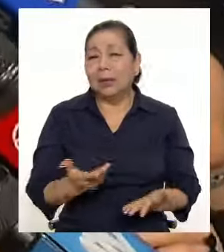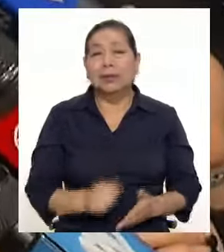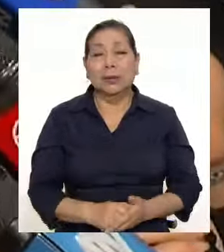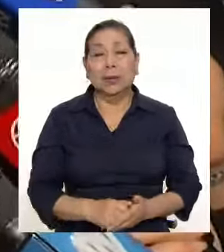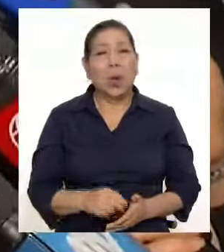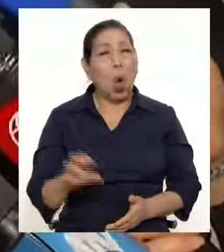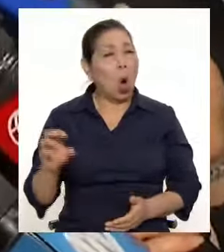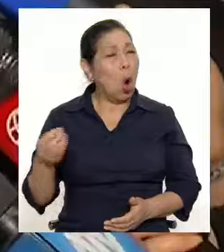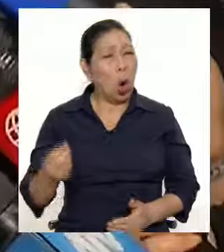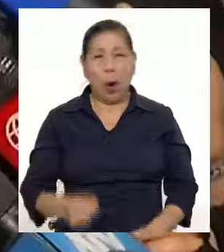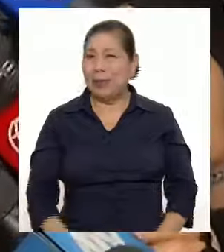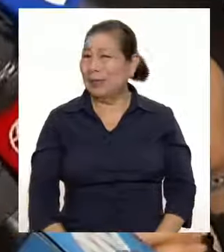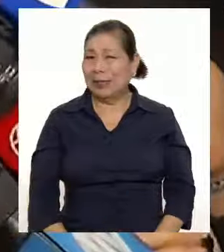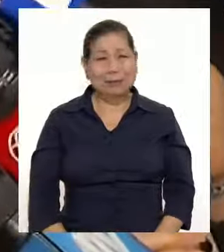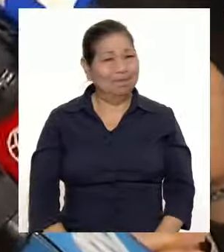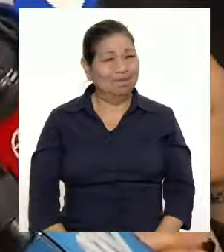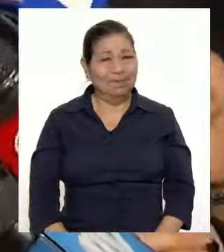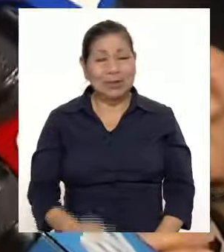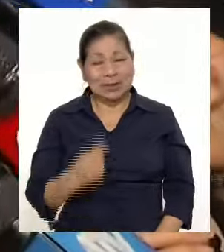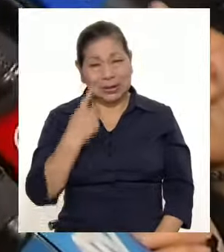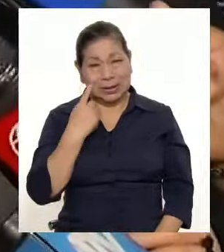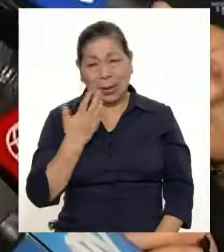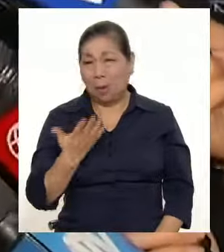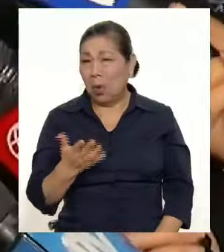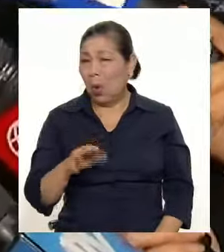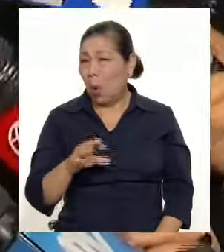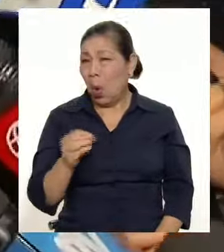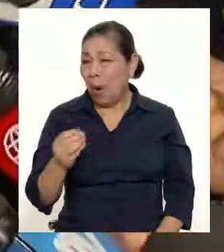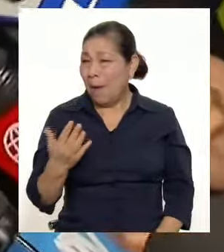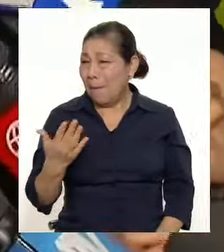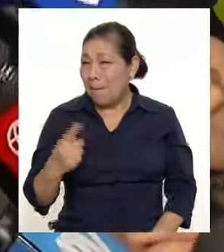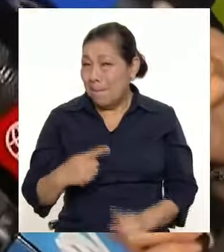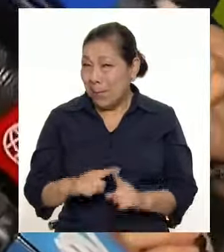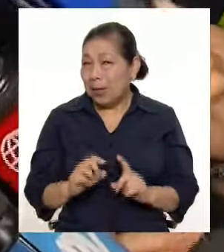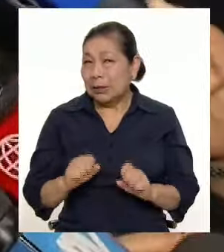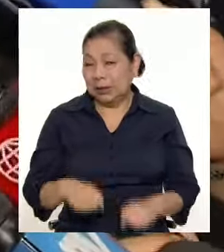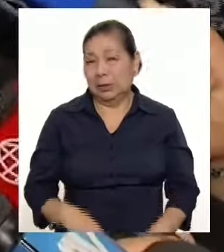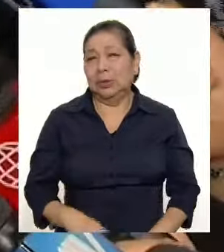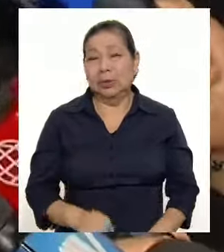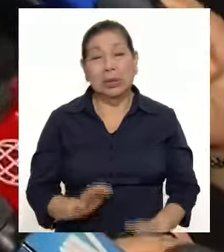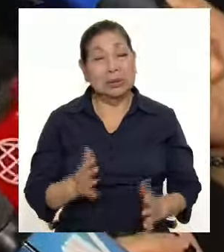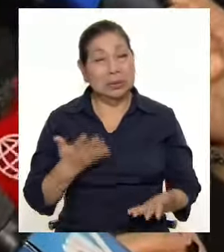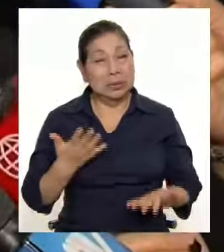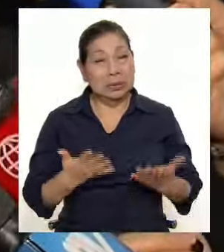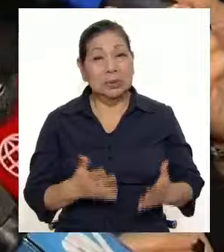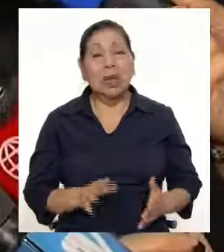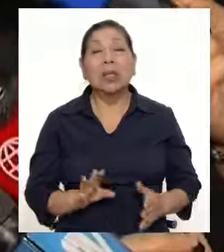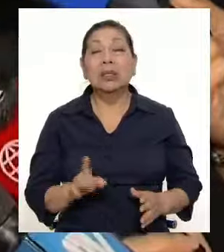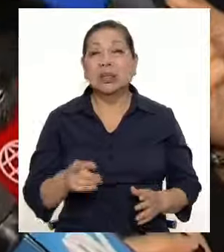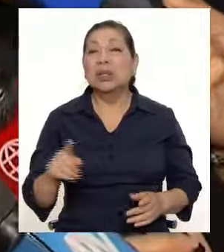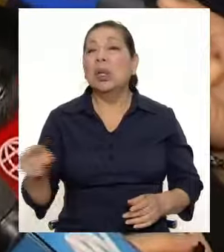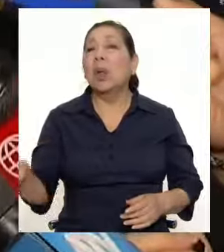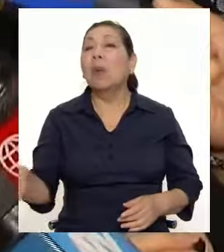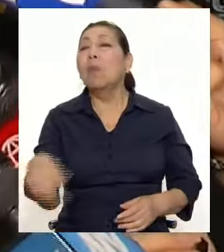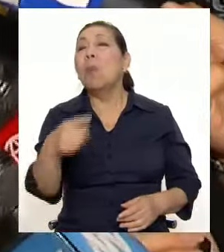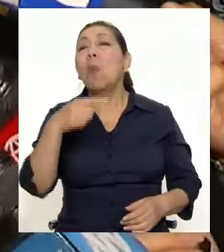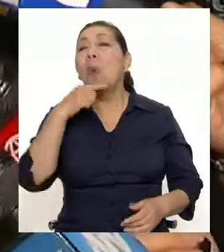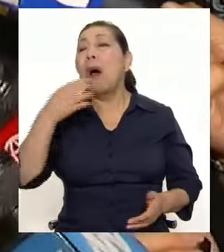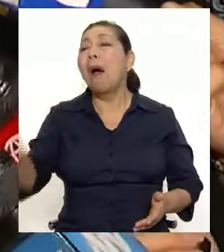edad? No, no, por lo que vamos conociendo no hay ninguna menor de edad, pero sí, muy probablemente explotación